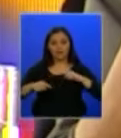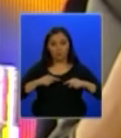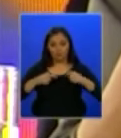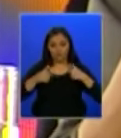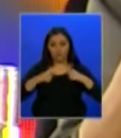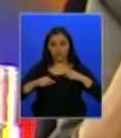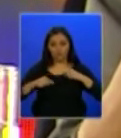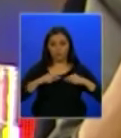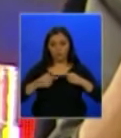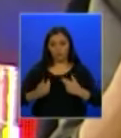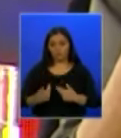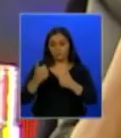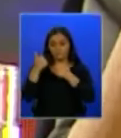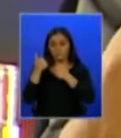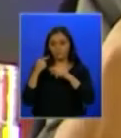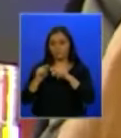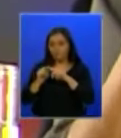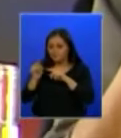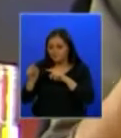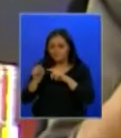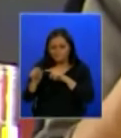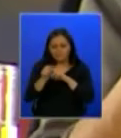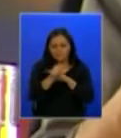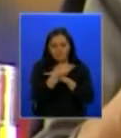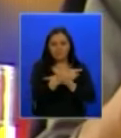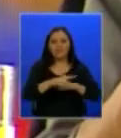tenientes políticos, jefes políticos, gobernadores.